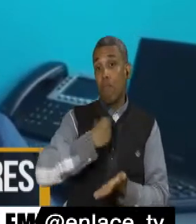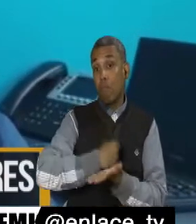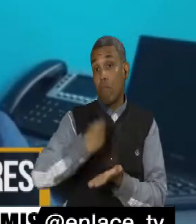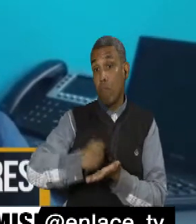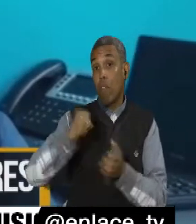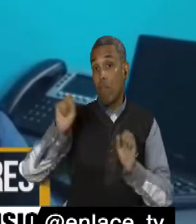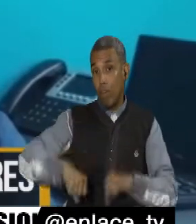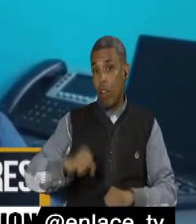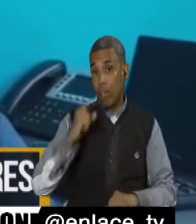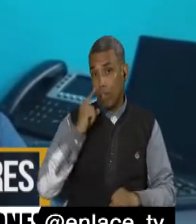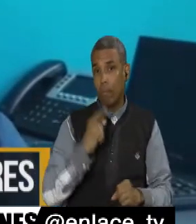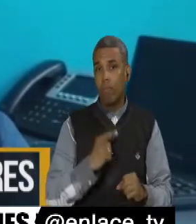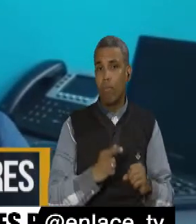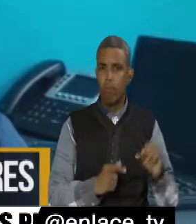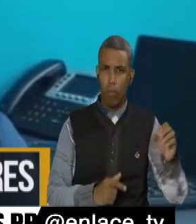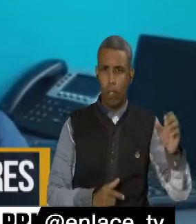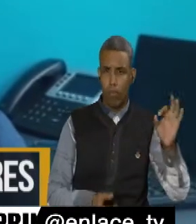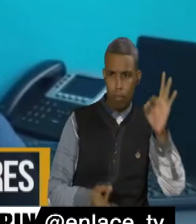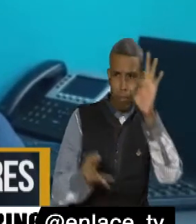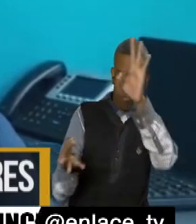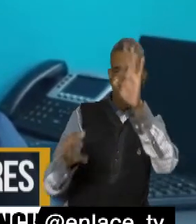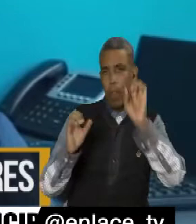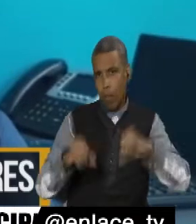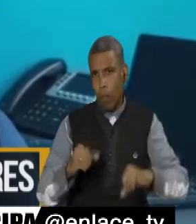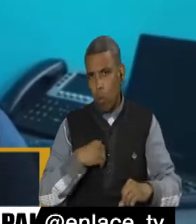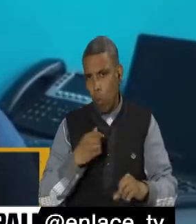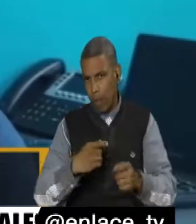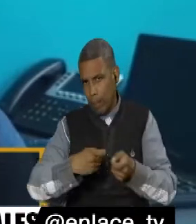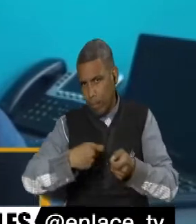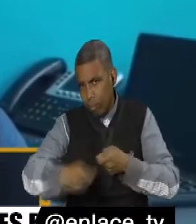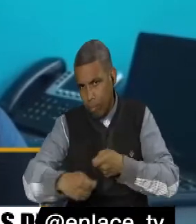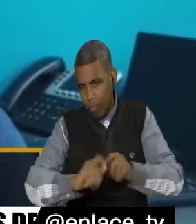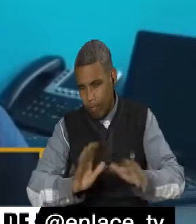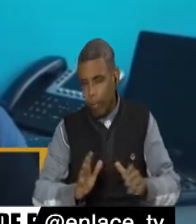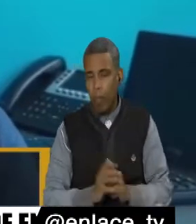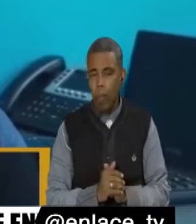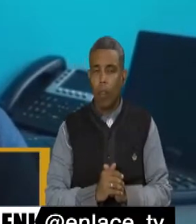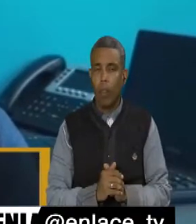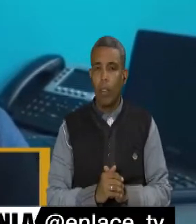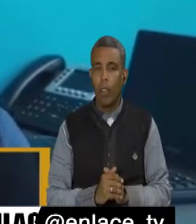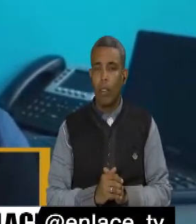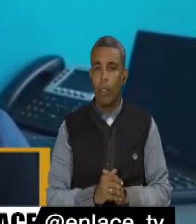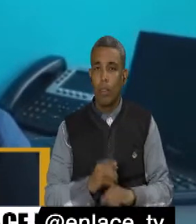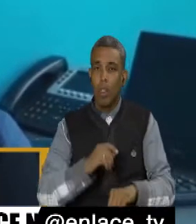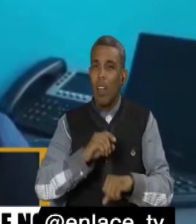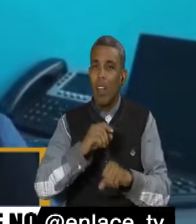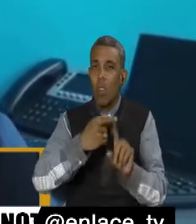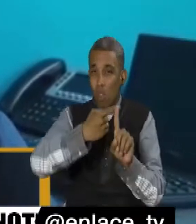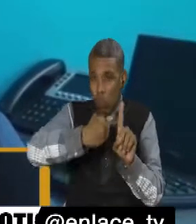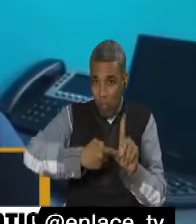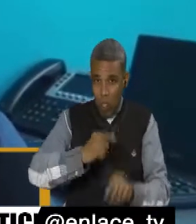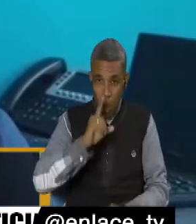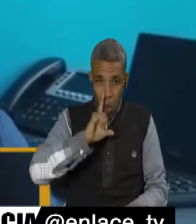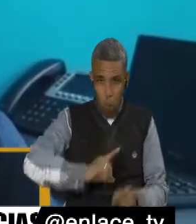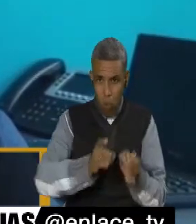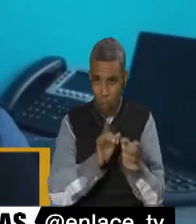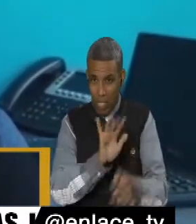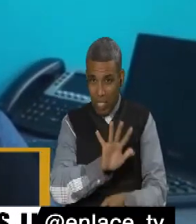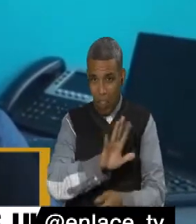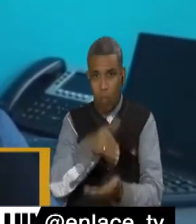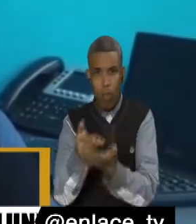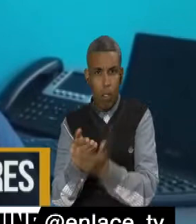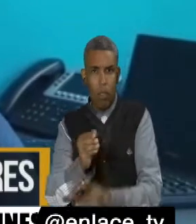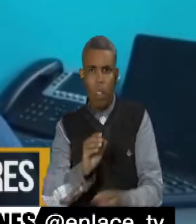para hacer el reclamo de este subsidio. Entonces recordamos, estaremos haciendo el pago desde el 5 de julio hasta el